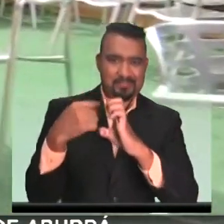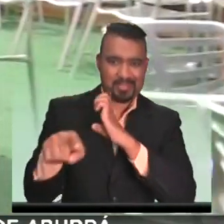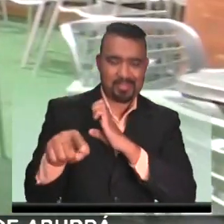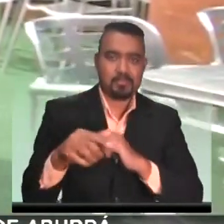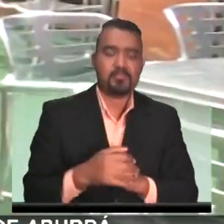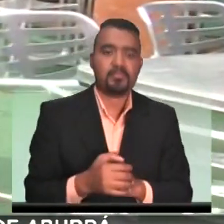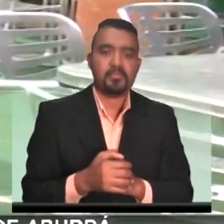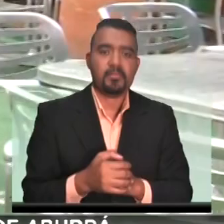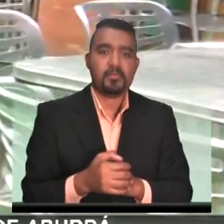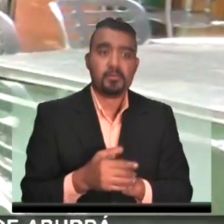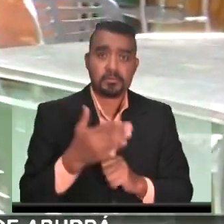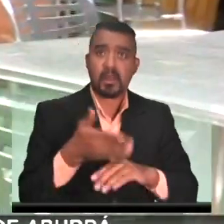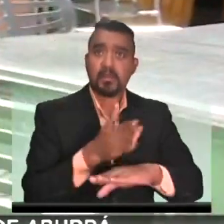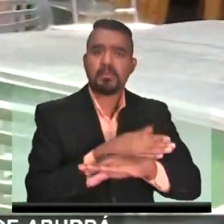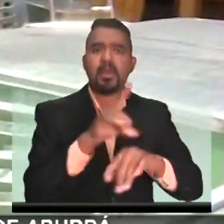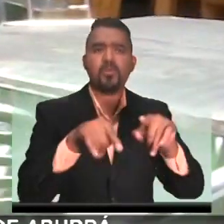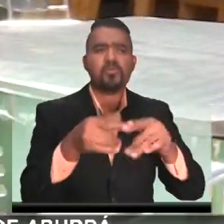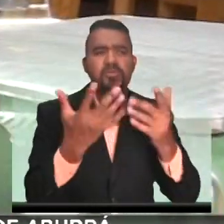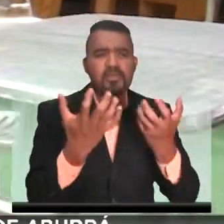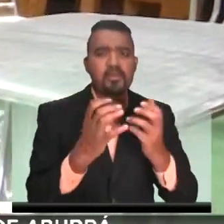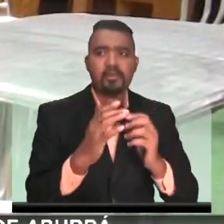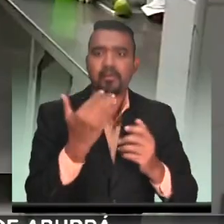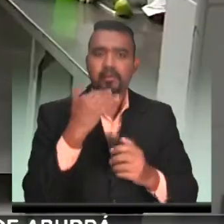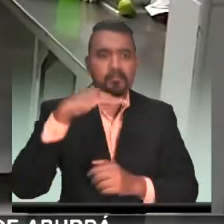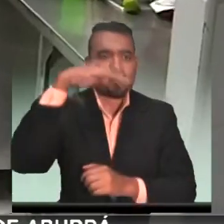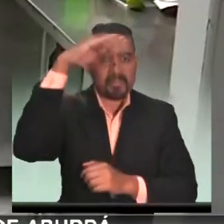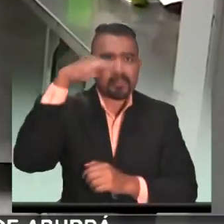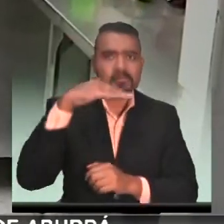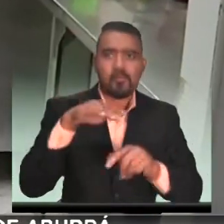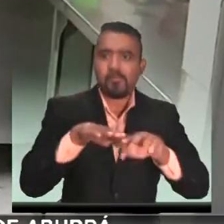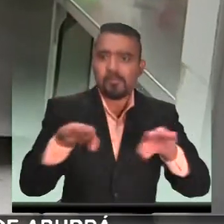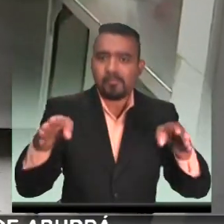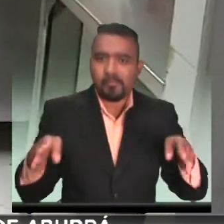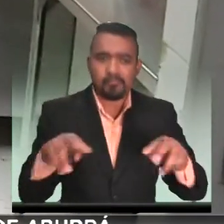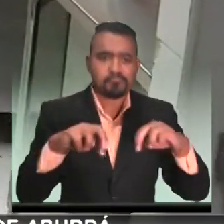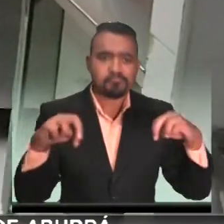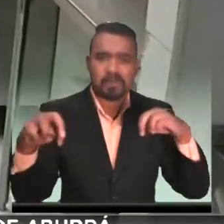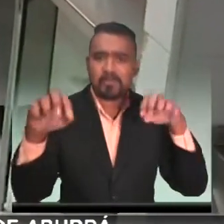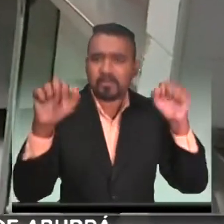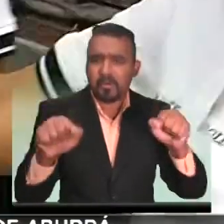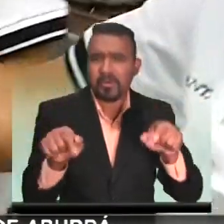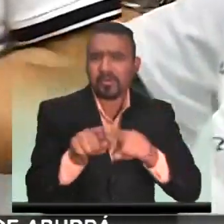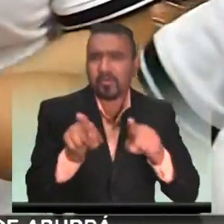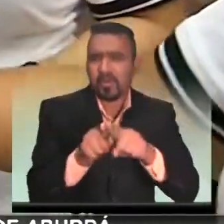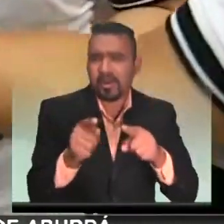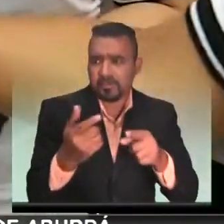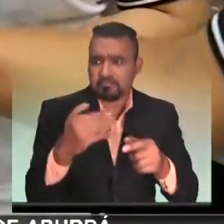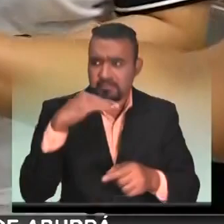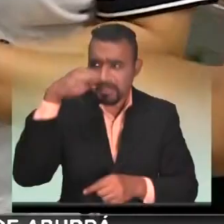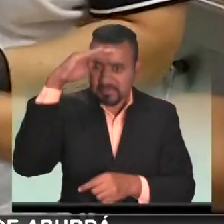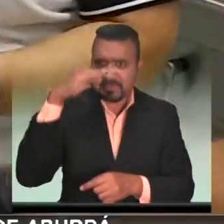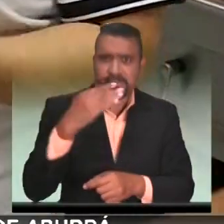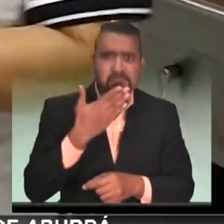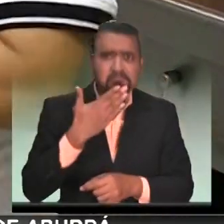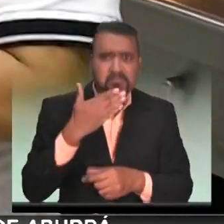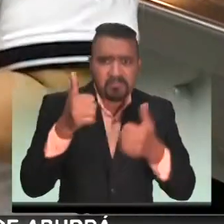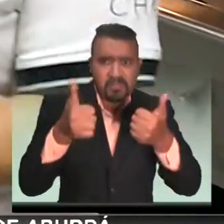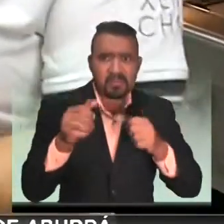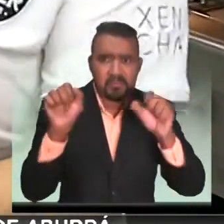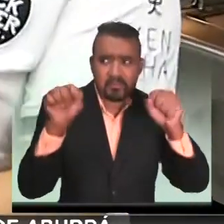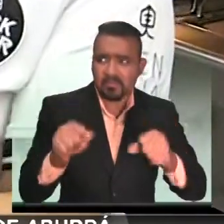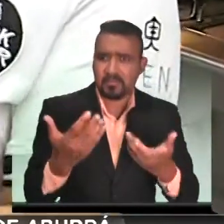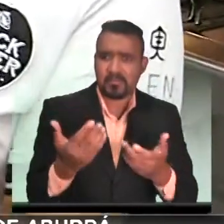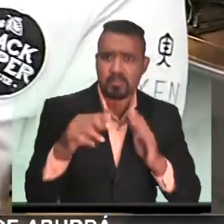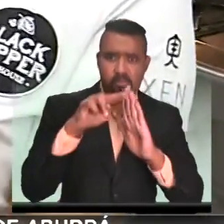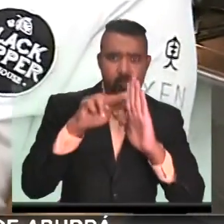que también les permita volver a atender en las mesas para evitar su debacle. Pensamos que el municipio de Medellín ha hecho las cosas correctamente. ¿Qué